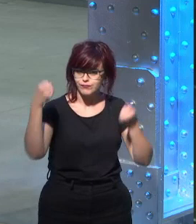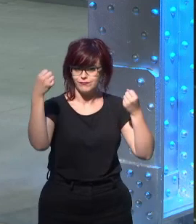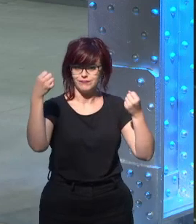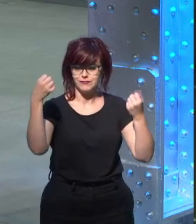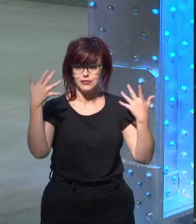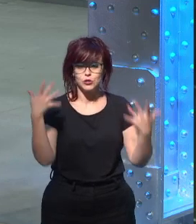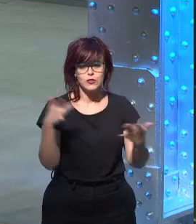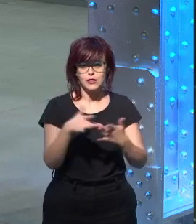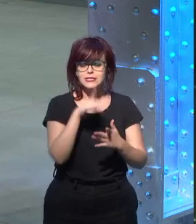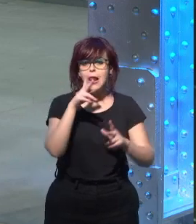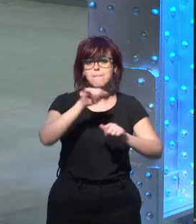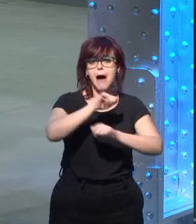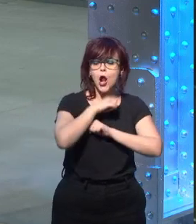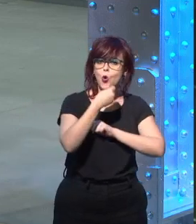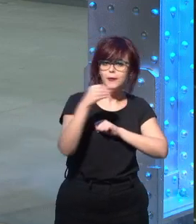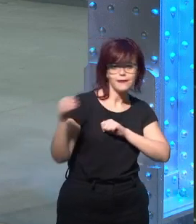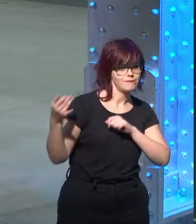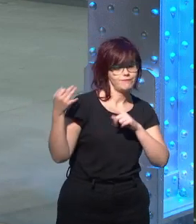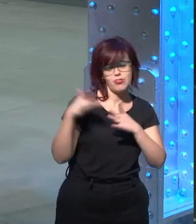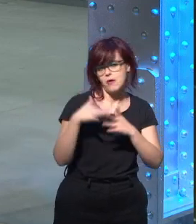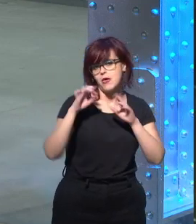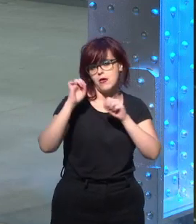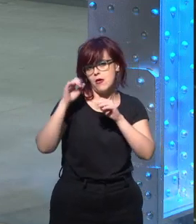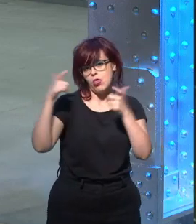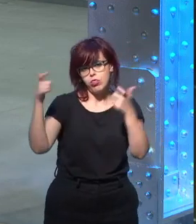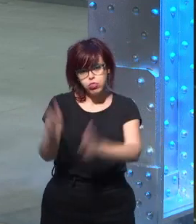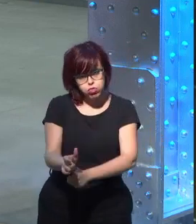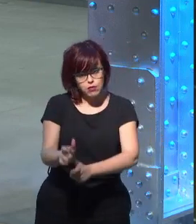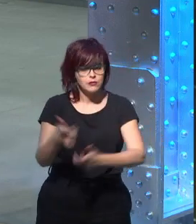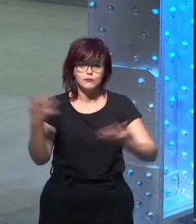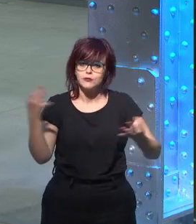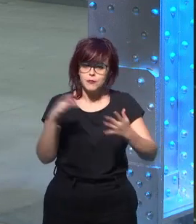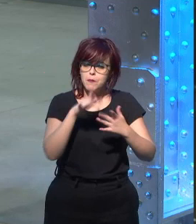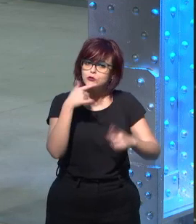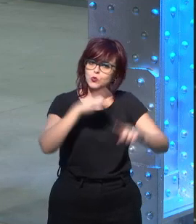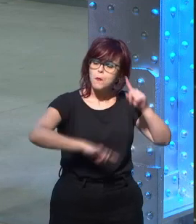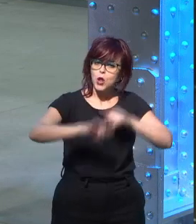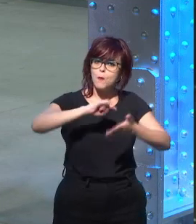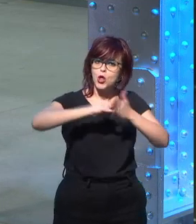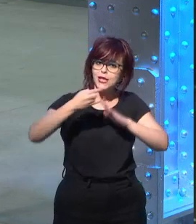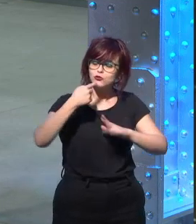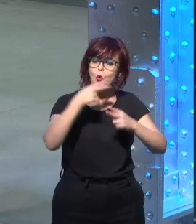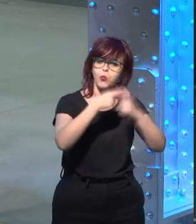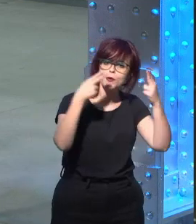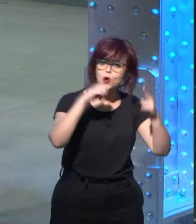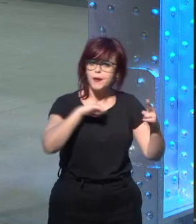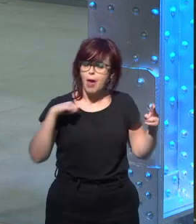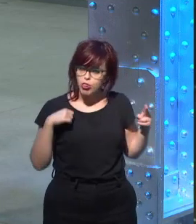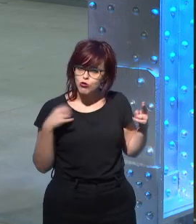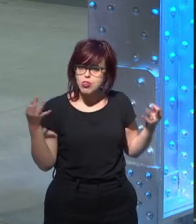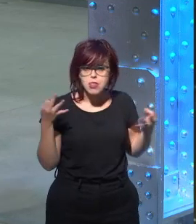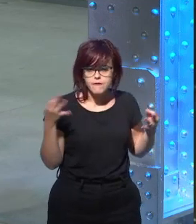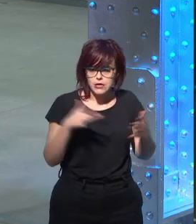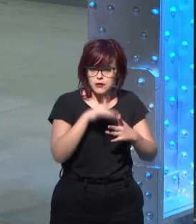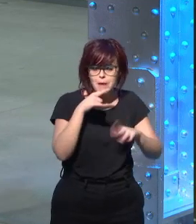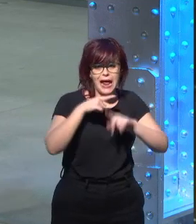ante todo, el paro juvenil, que precisa un gran proyecto público-privado que permita